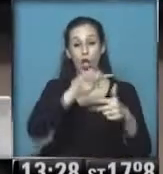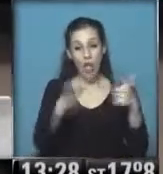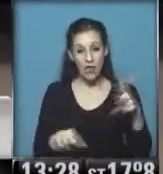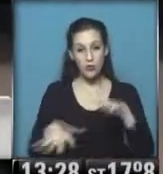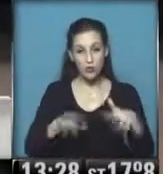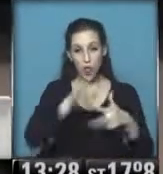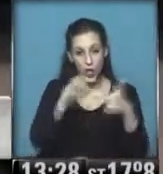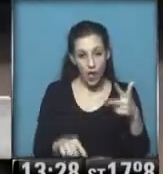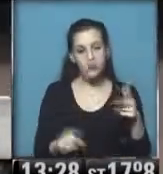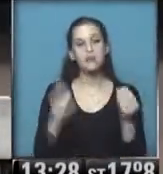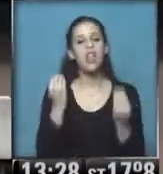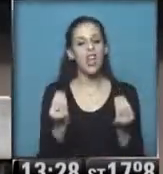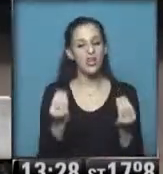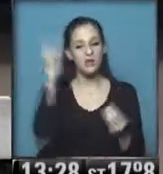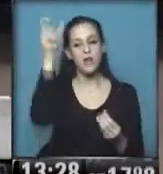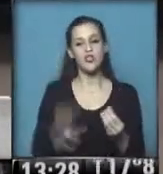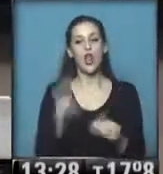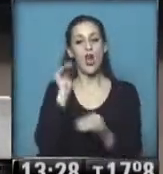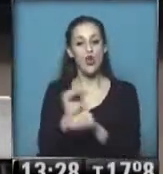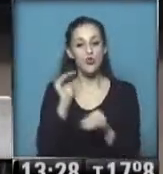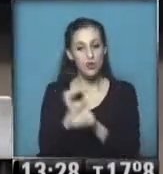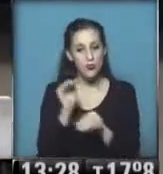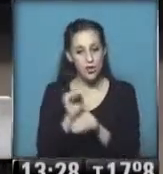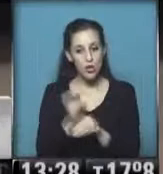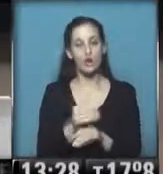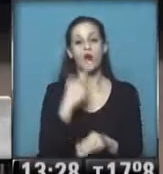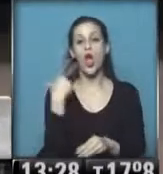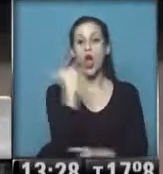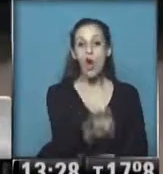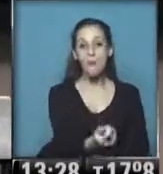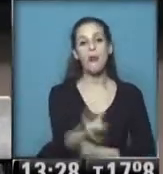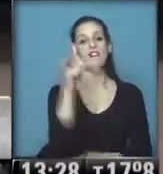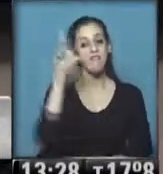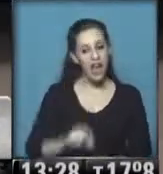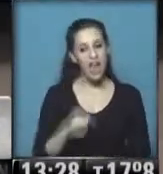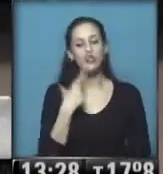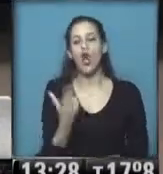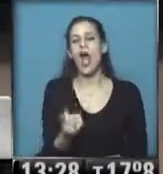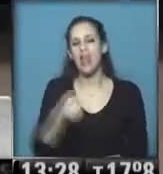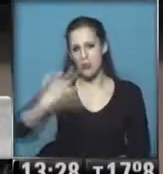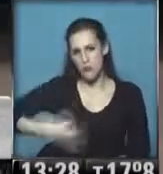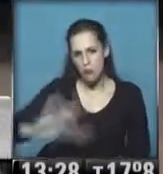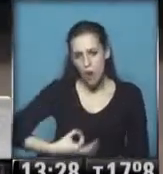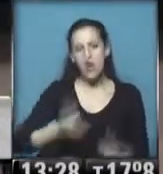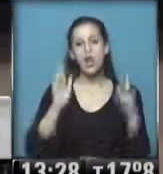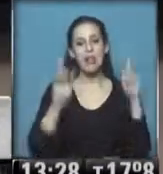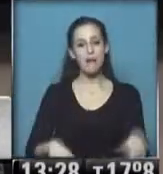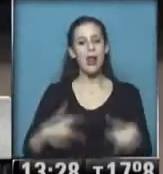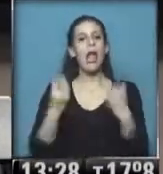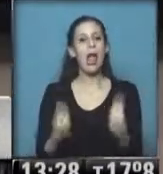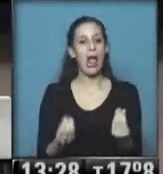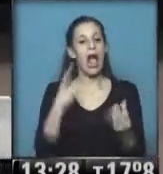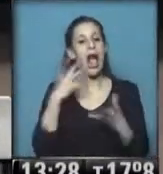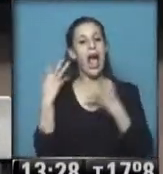lo que vemos es que los consumidores pueden acceder a a productos a precio más barato de calidad y además le damos la oportunidad a muchos productores y cooperativas de las